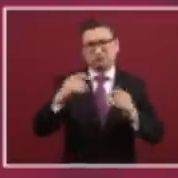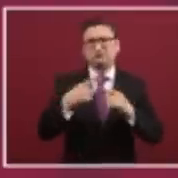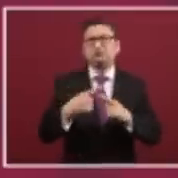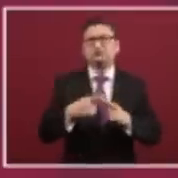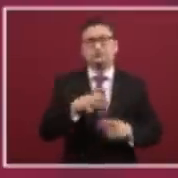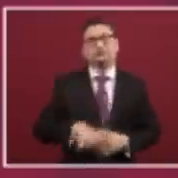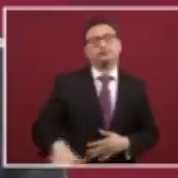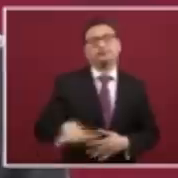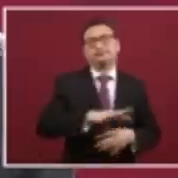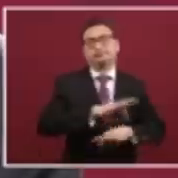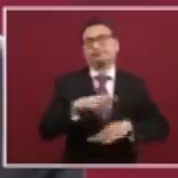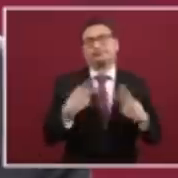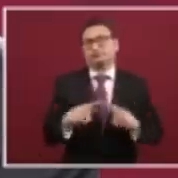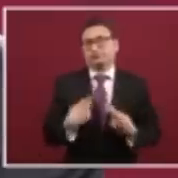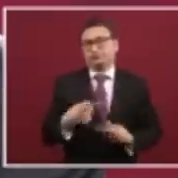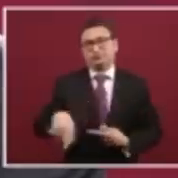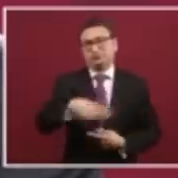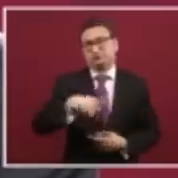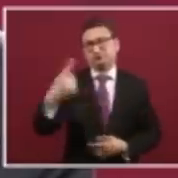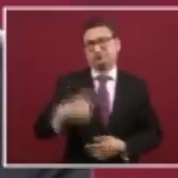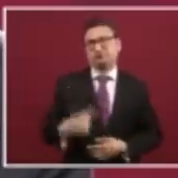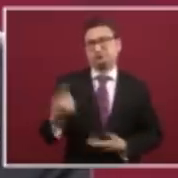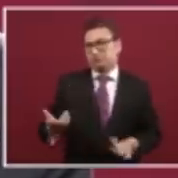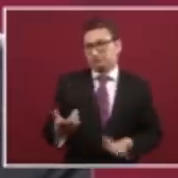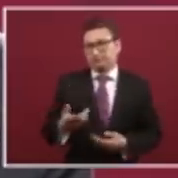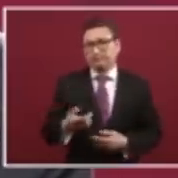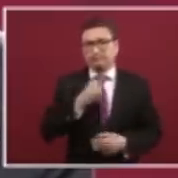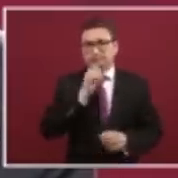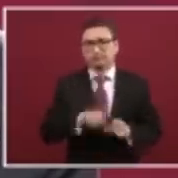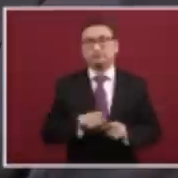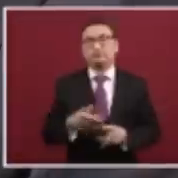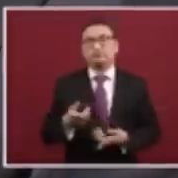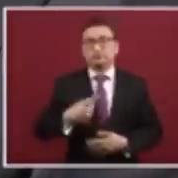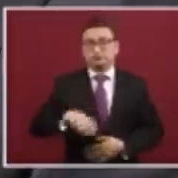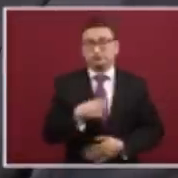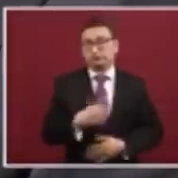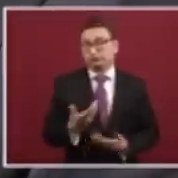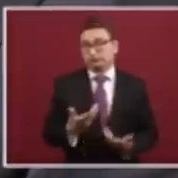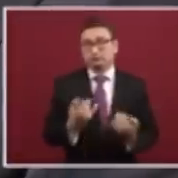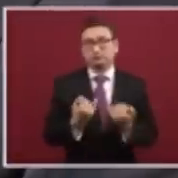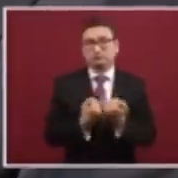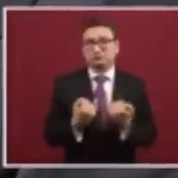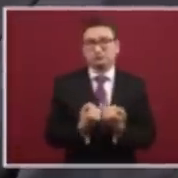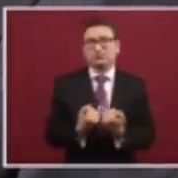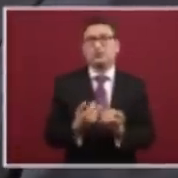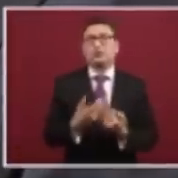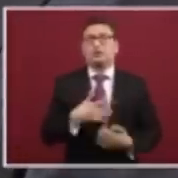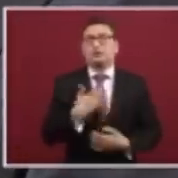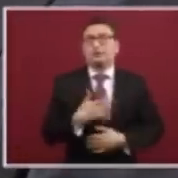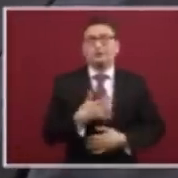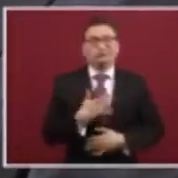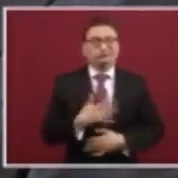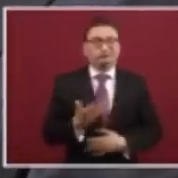pueblo. Entonces, si no estamos a gusto